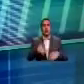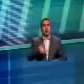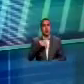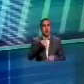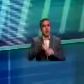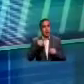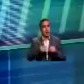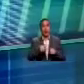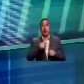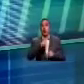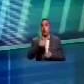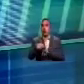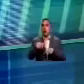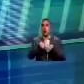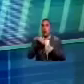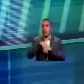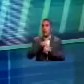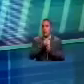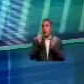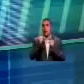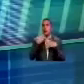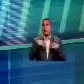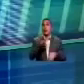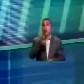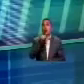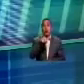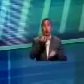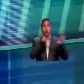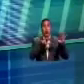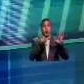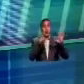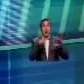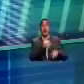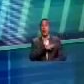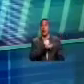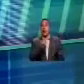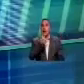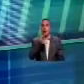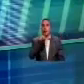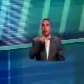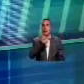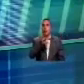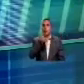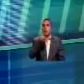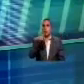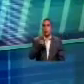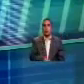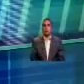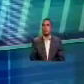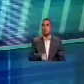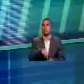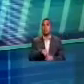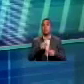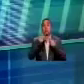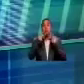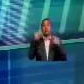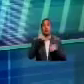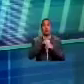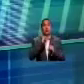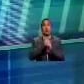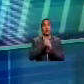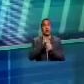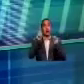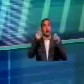otras localidades esta mañana. Fueron de magnitud 4.86 y 3.52, esto según el reporte del